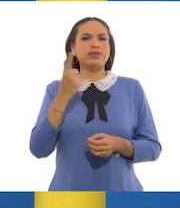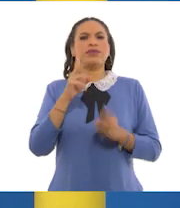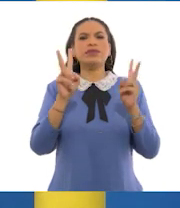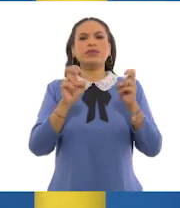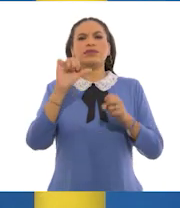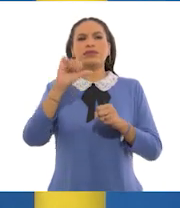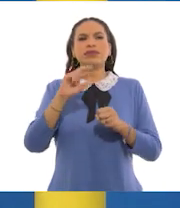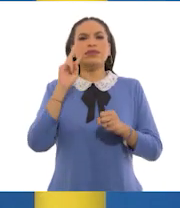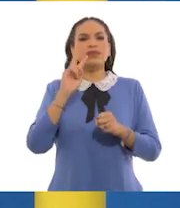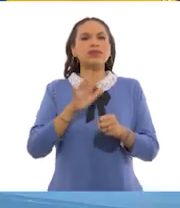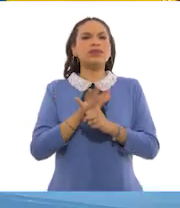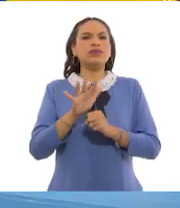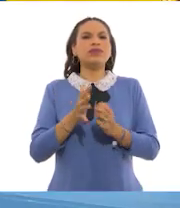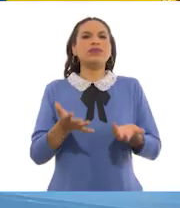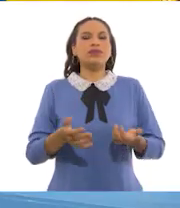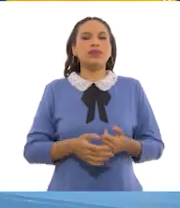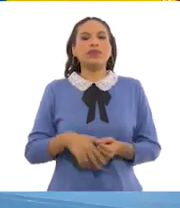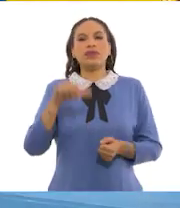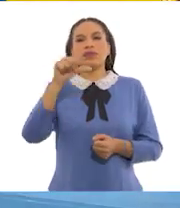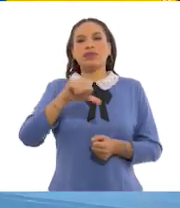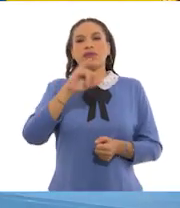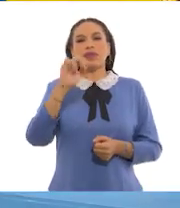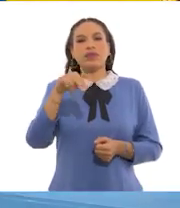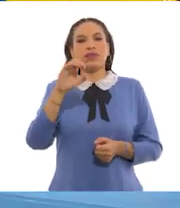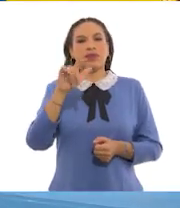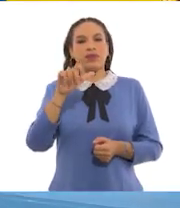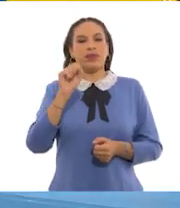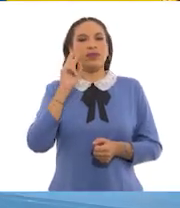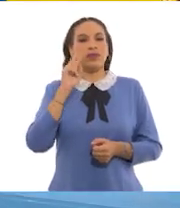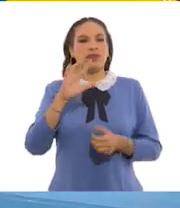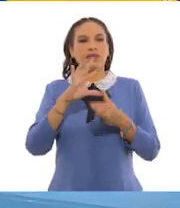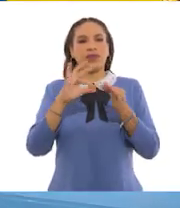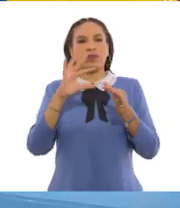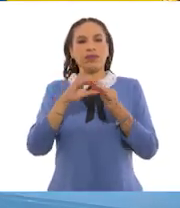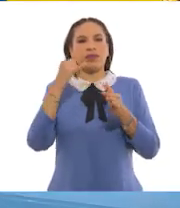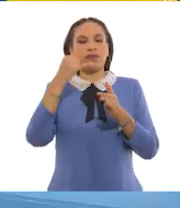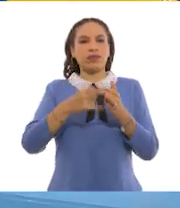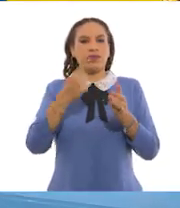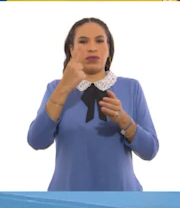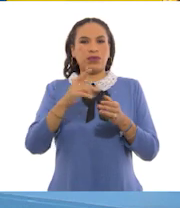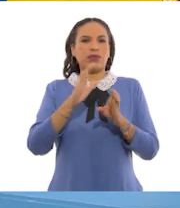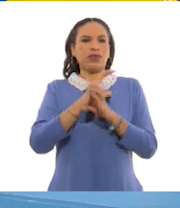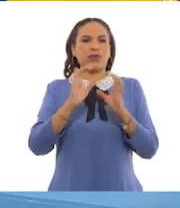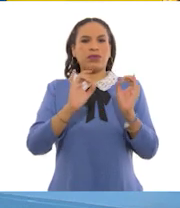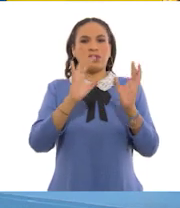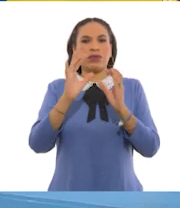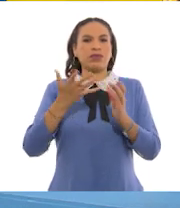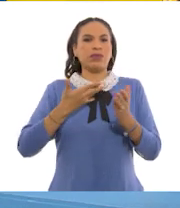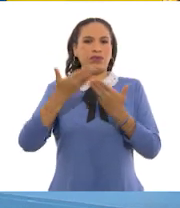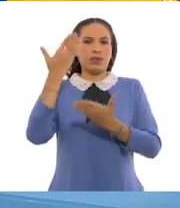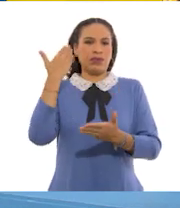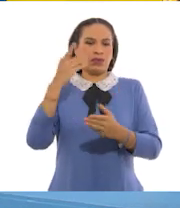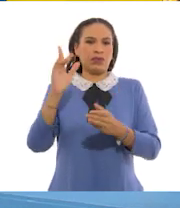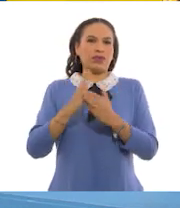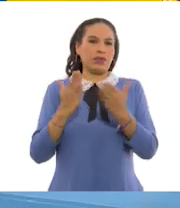tema veremos hoy, maestra? Hoy, Juan Carlos, vamos a profundizar en una de las consecuencias que tuvo la